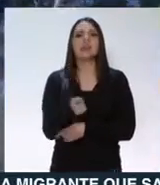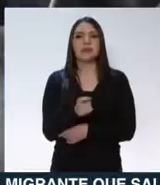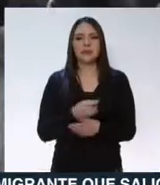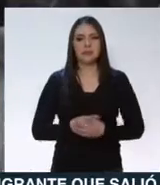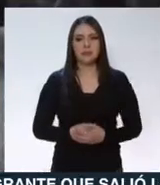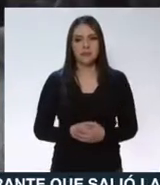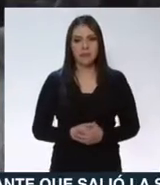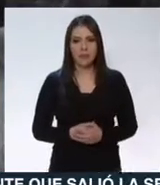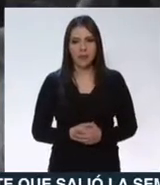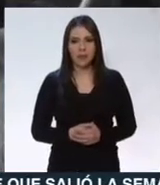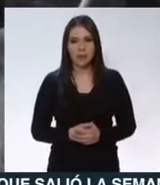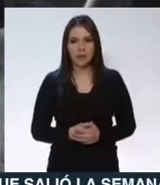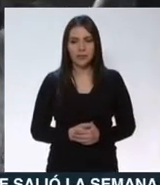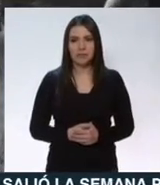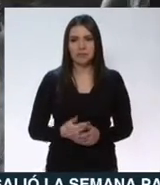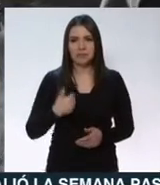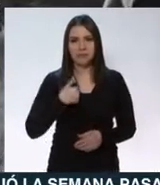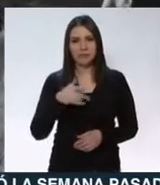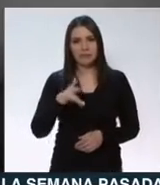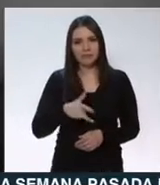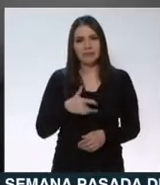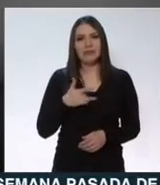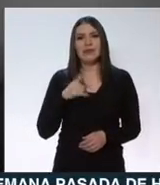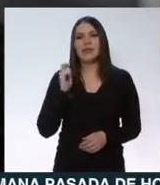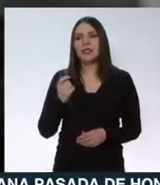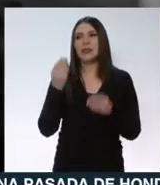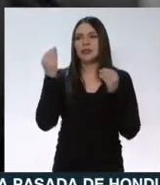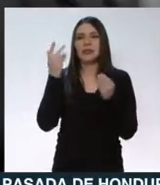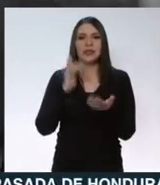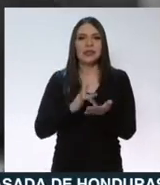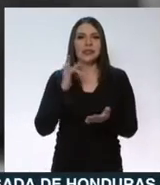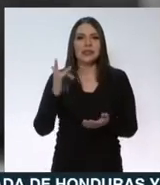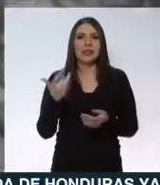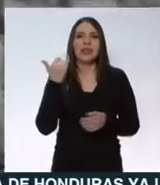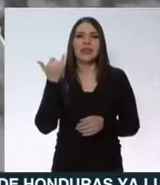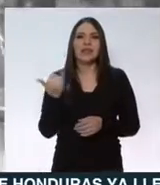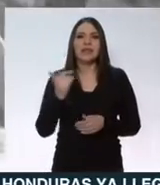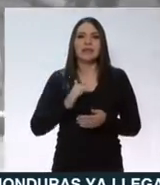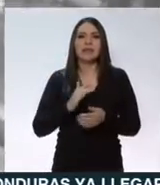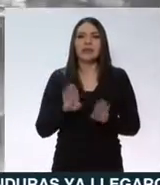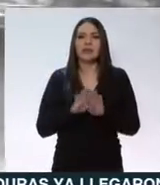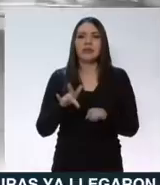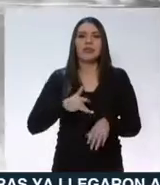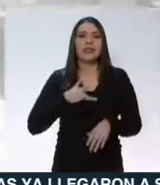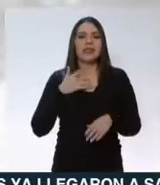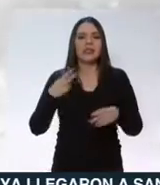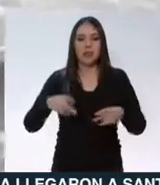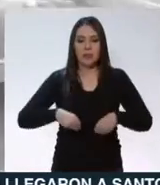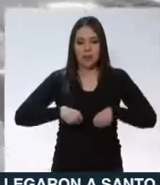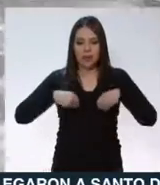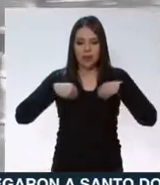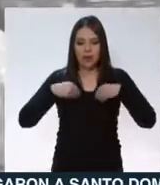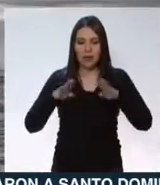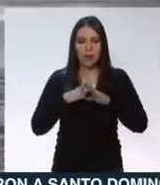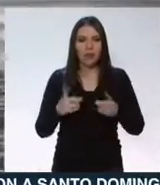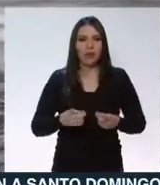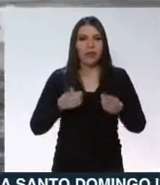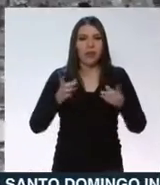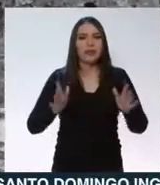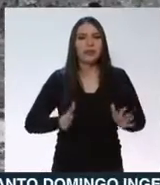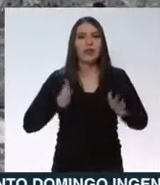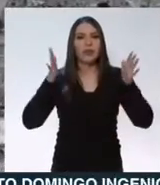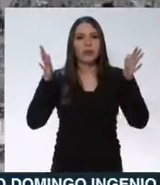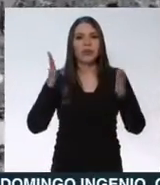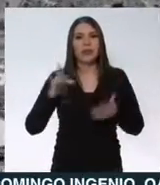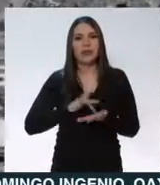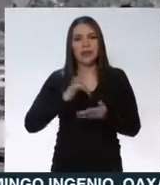gratitud y una sorpresa de lo que de pronto la vida puede darte. gratitud con Alfonso, gratitud con